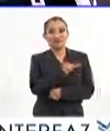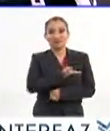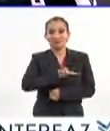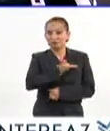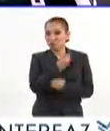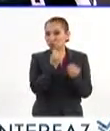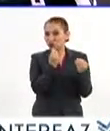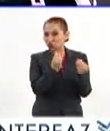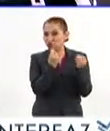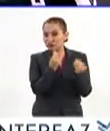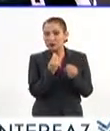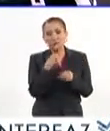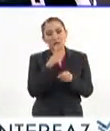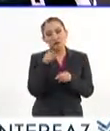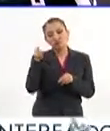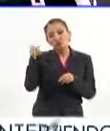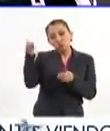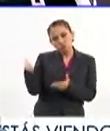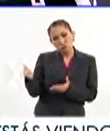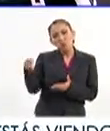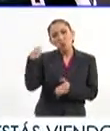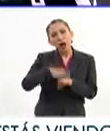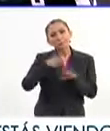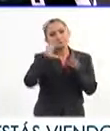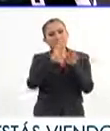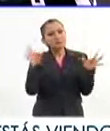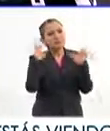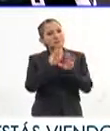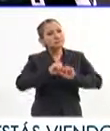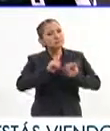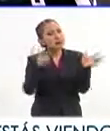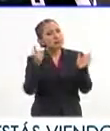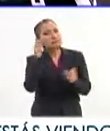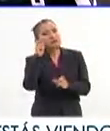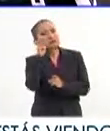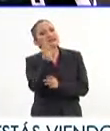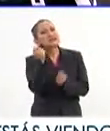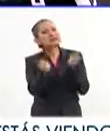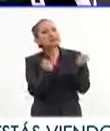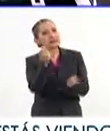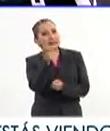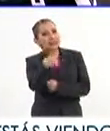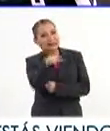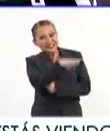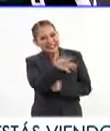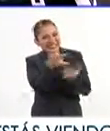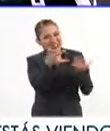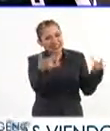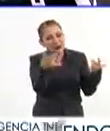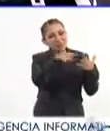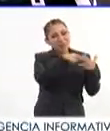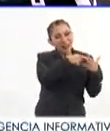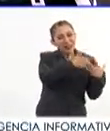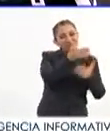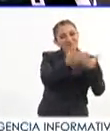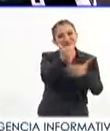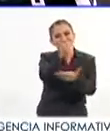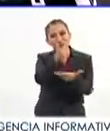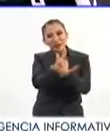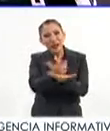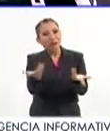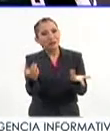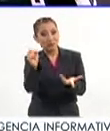apasiona y quién mejor que tú para podernos dar otro tipo de percepciones, ¿no?, sobre pues estos orígenes finalmente